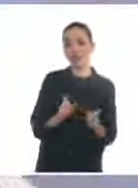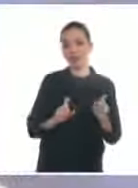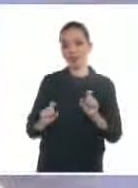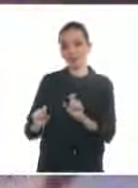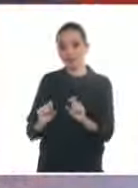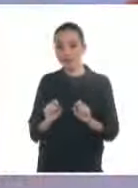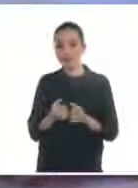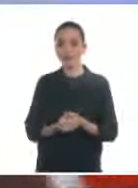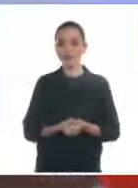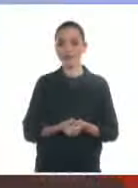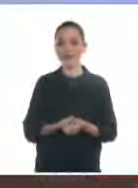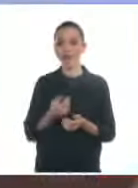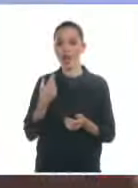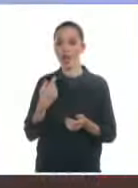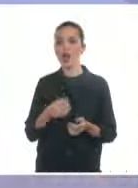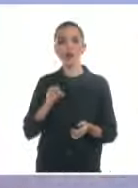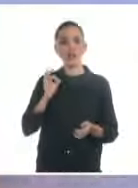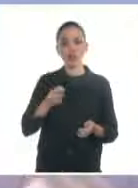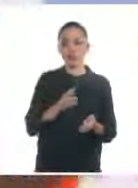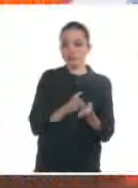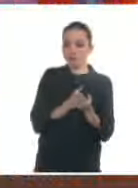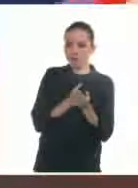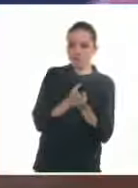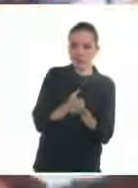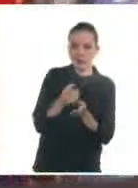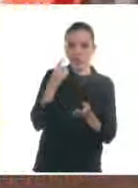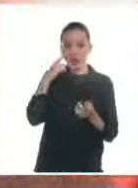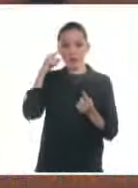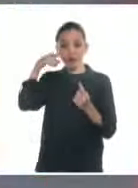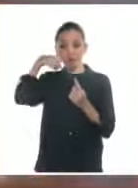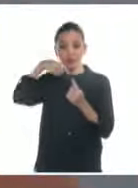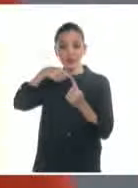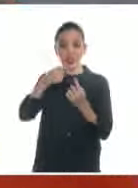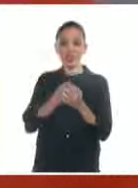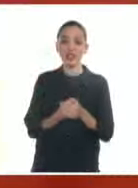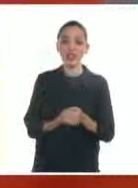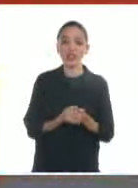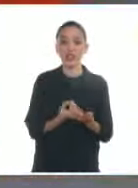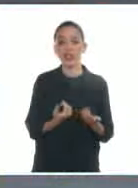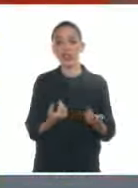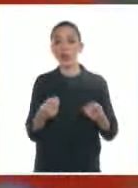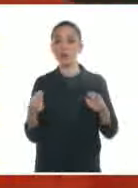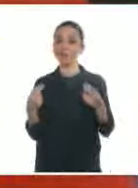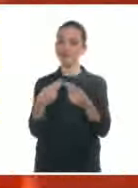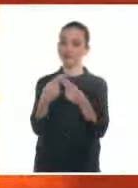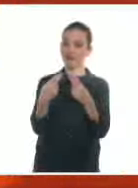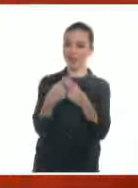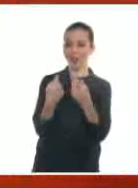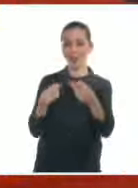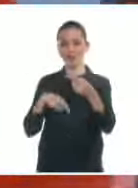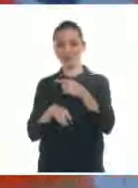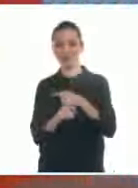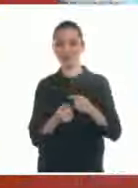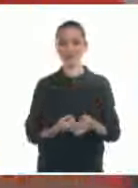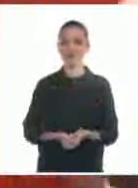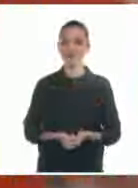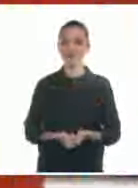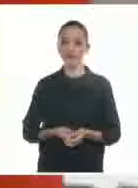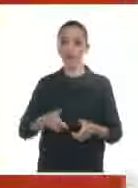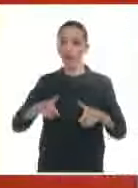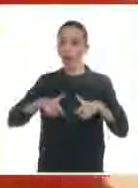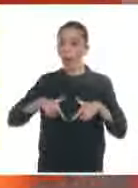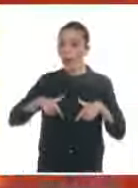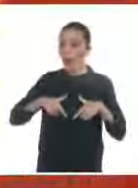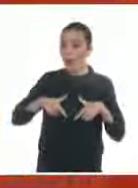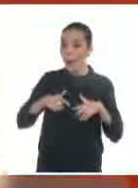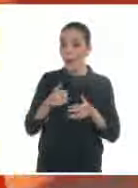sus aspiraciones de conseguir el boleto para la cita parisina, según confirmó Hit. Con medallas de plata, completaron sus compromisos el experimentado discoblio